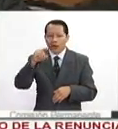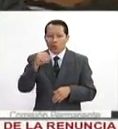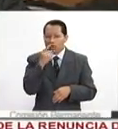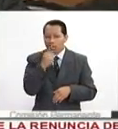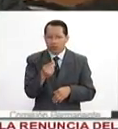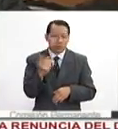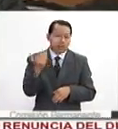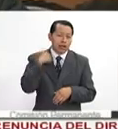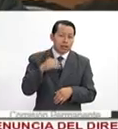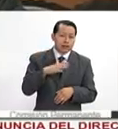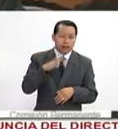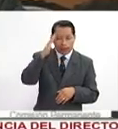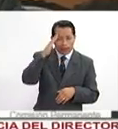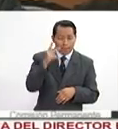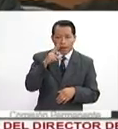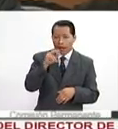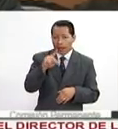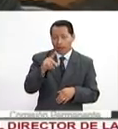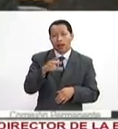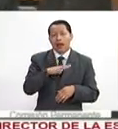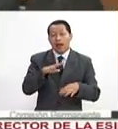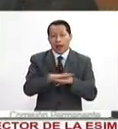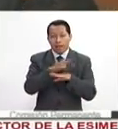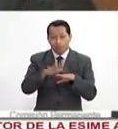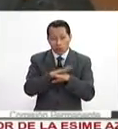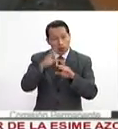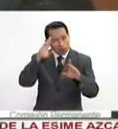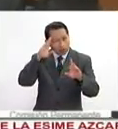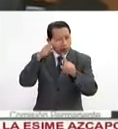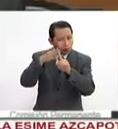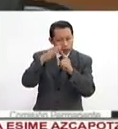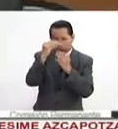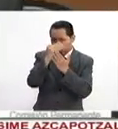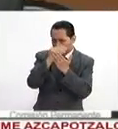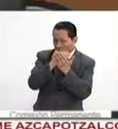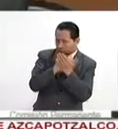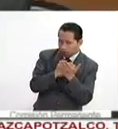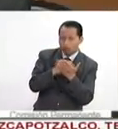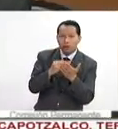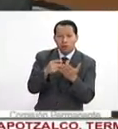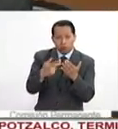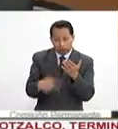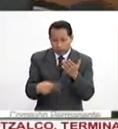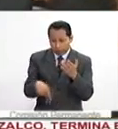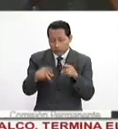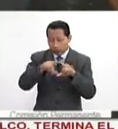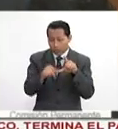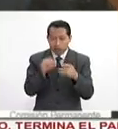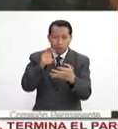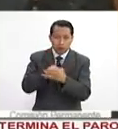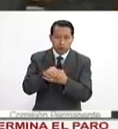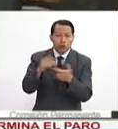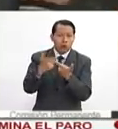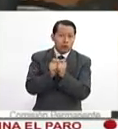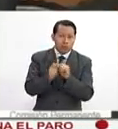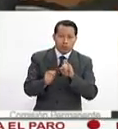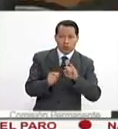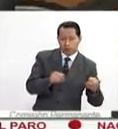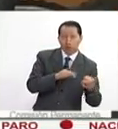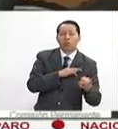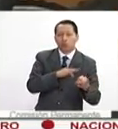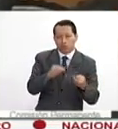la dirigencia del PRD cambie sus prioridades y compromisos con el país y vuelva a ser un partido de izquierda, habrá alianza